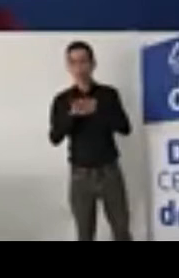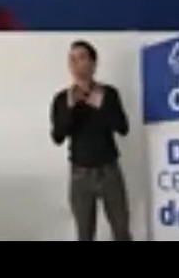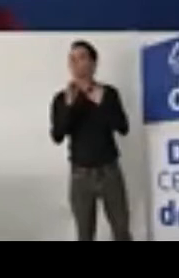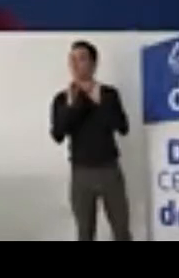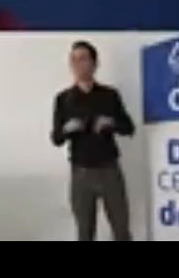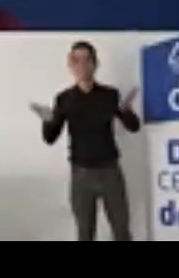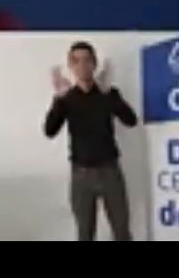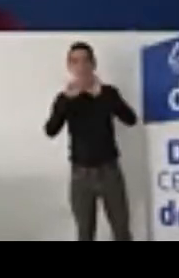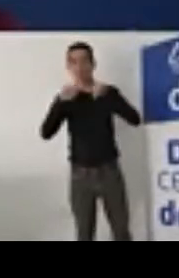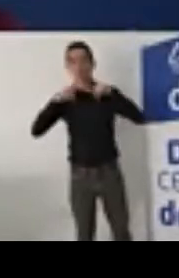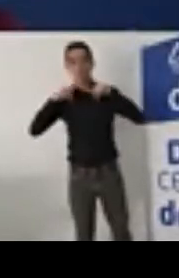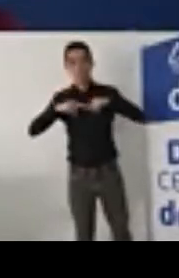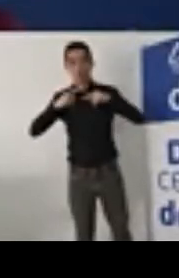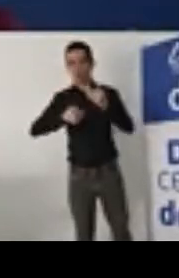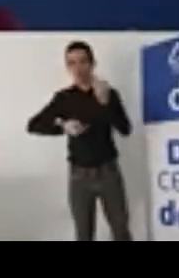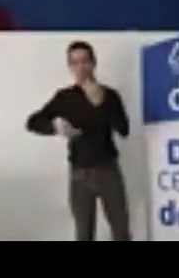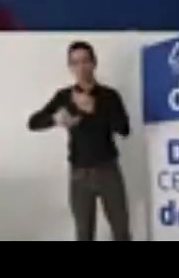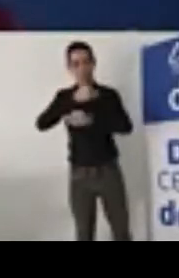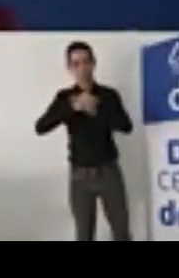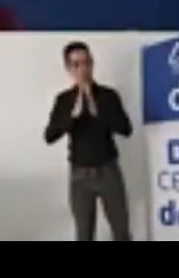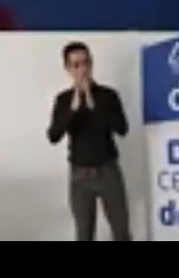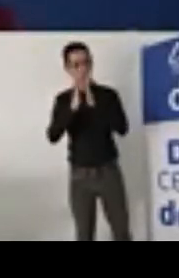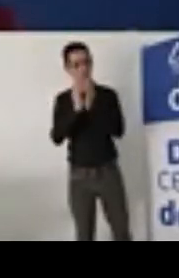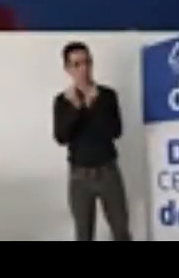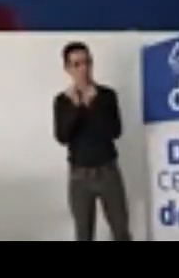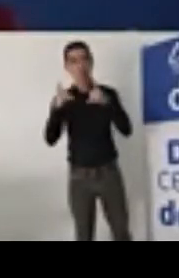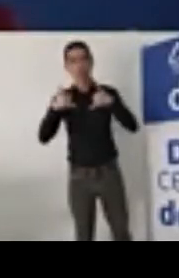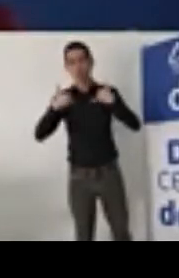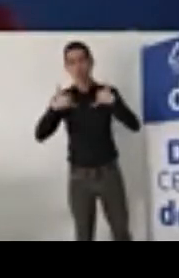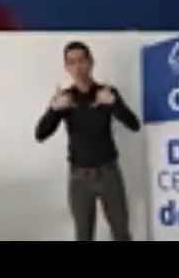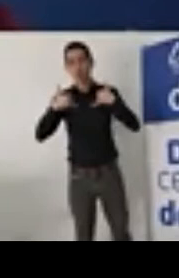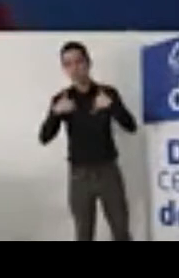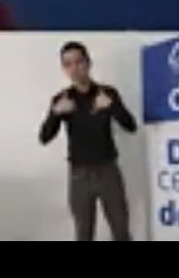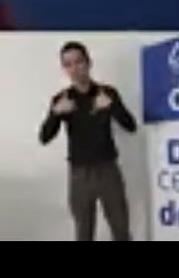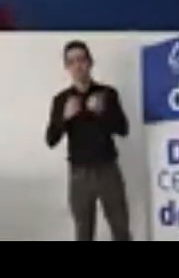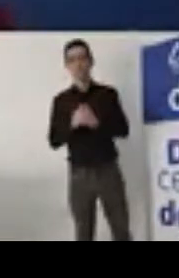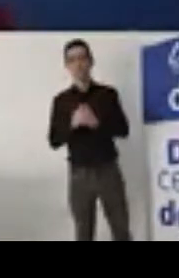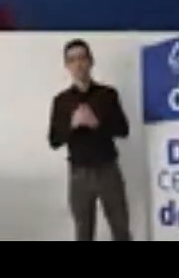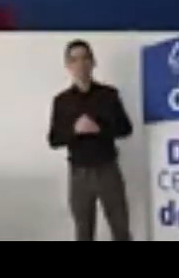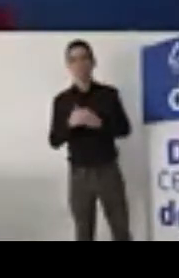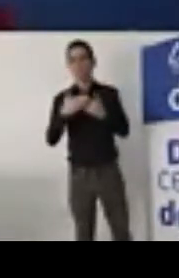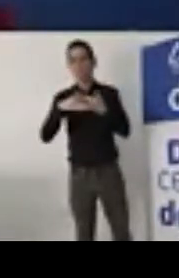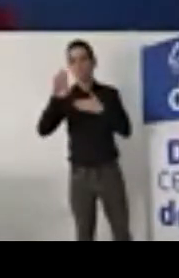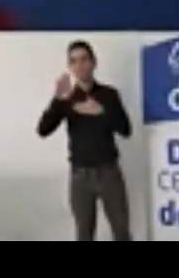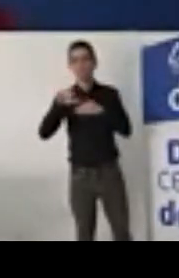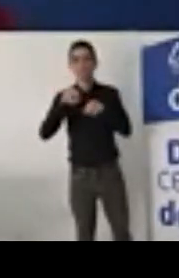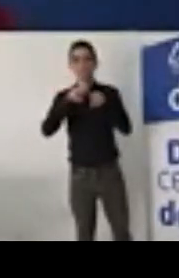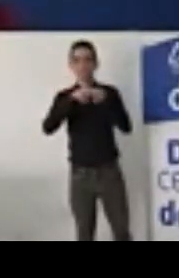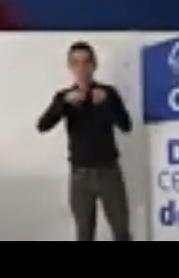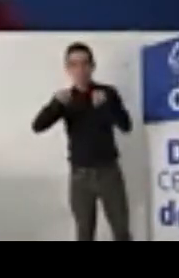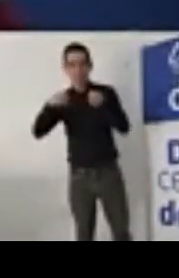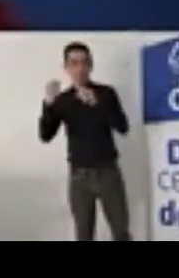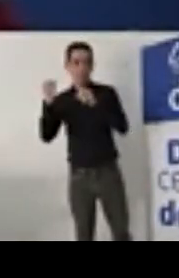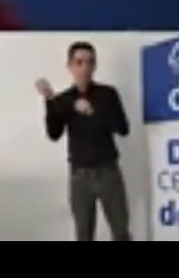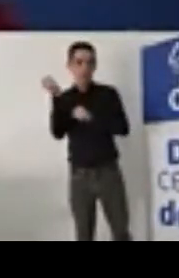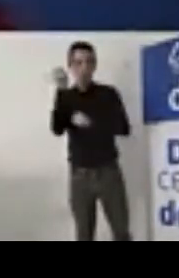son justamente estos temas de los que se va a tratar estos paneles que tenemos el día de hoy. Y es un gusto poder darle